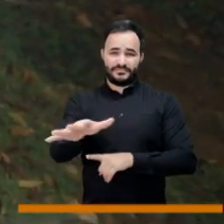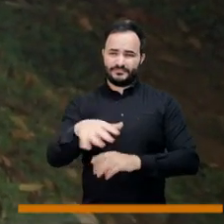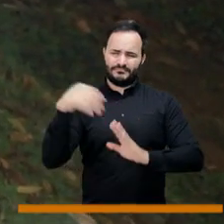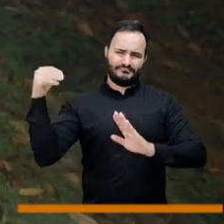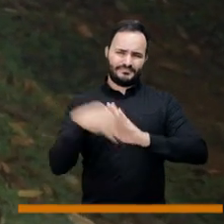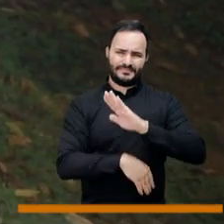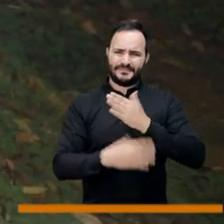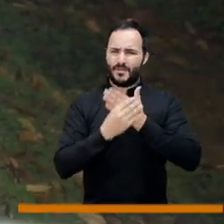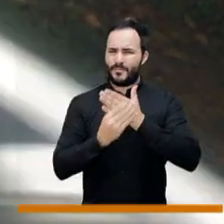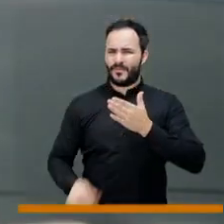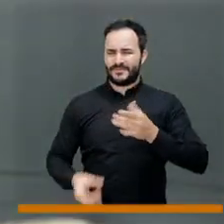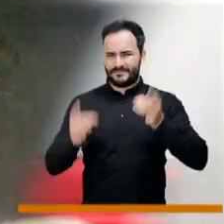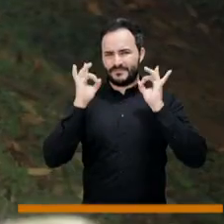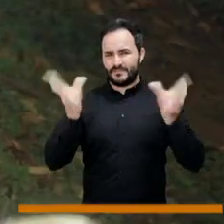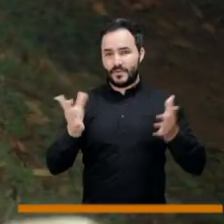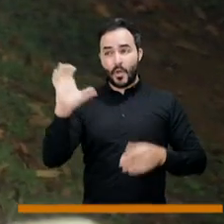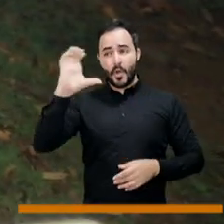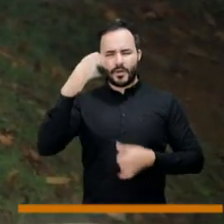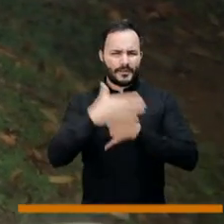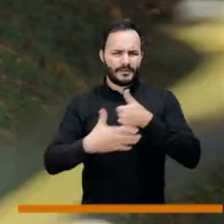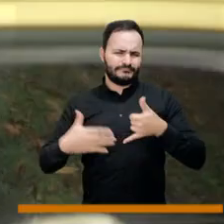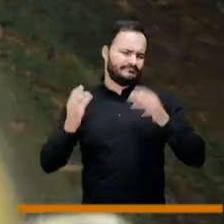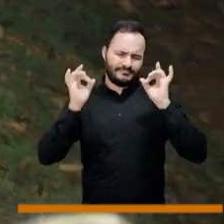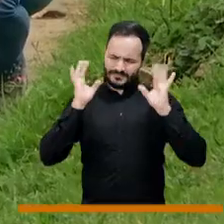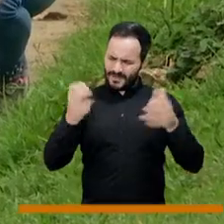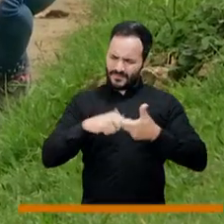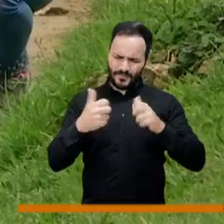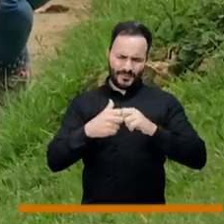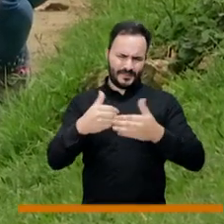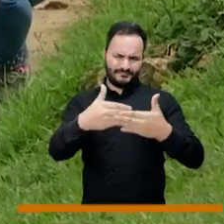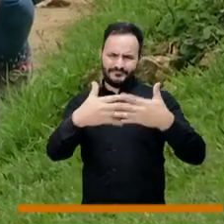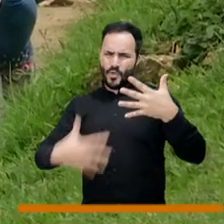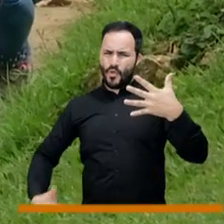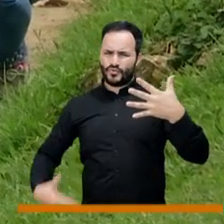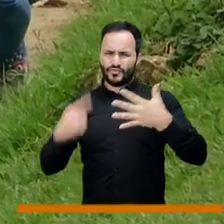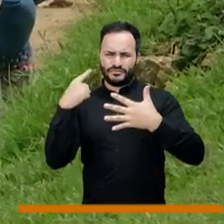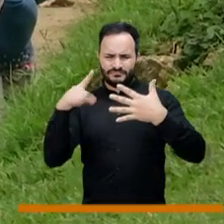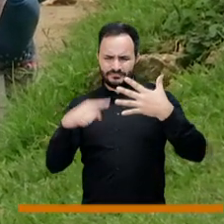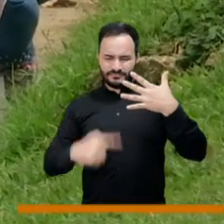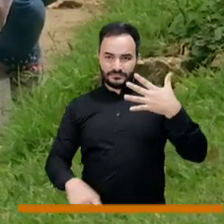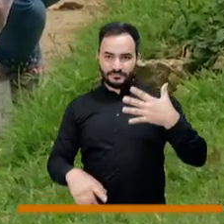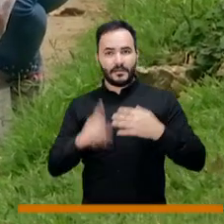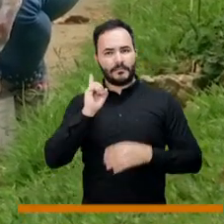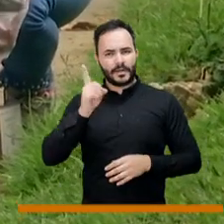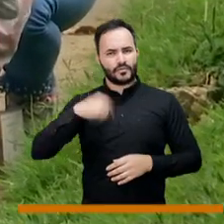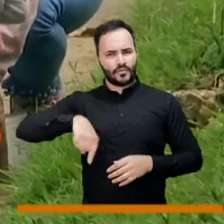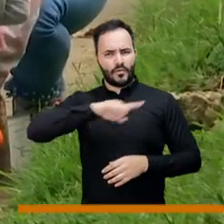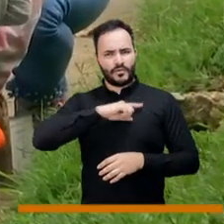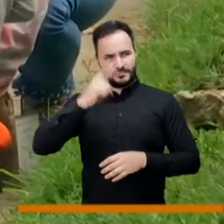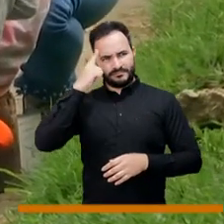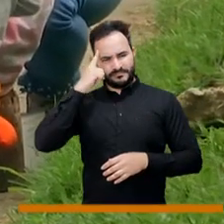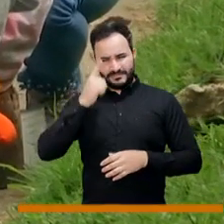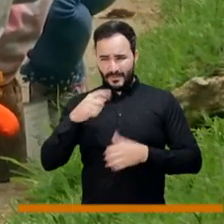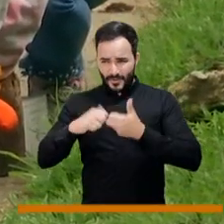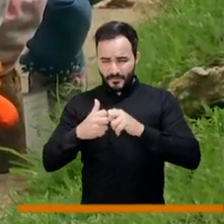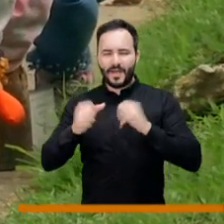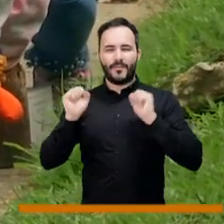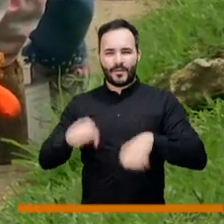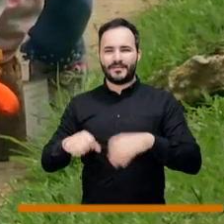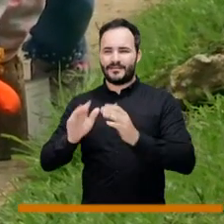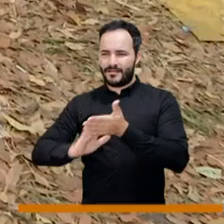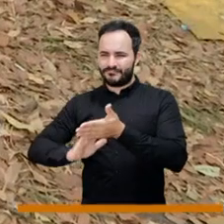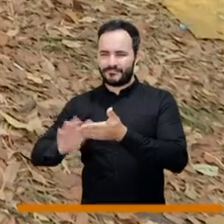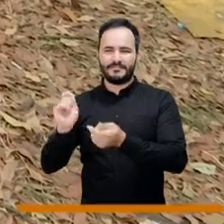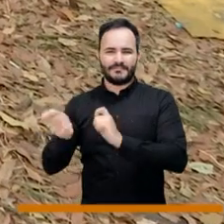pobreza absoluta. Colombia tiene 1000 problemas, y de pobreza y de todo tipo, pero todos los podemos trabajar en libertad y democracia, porque una vez